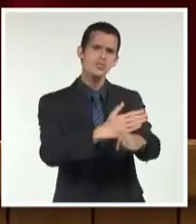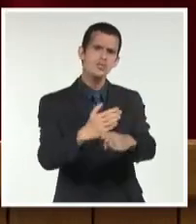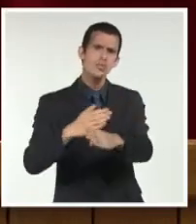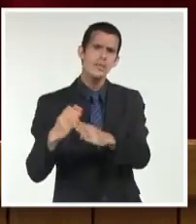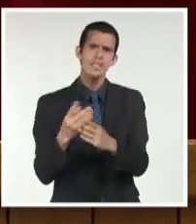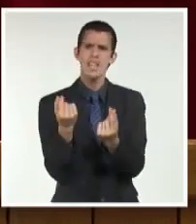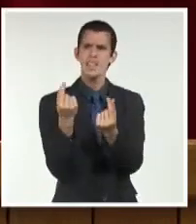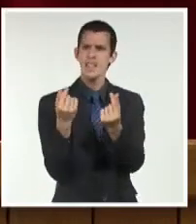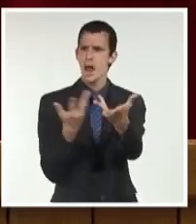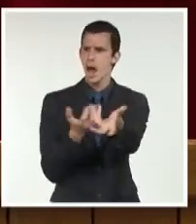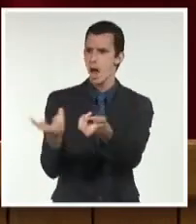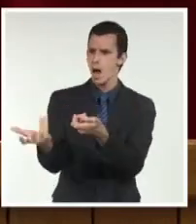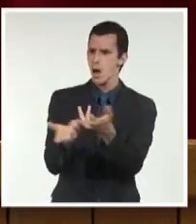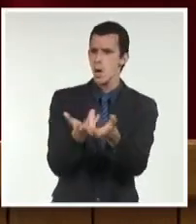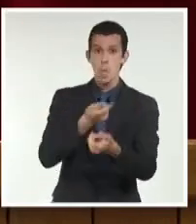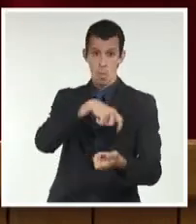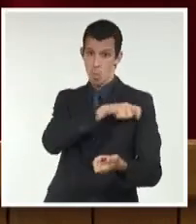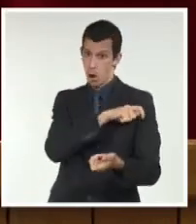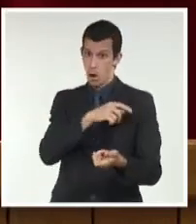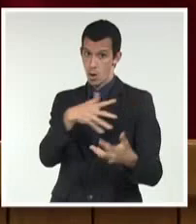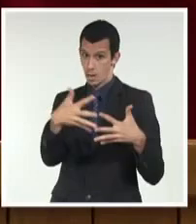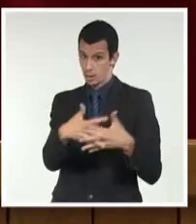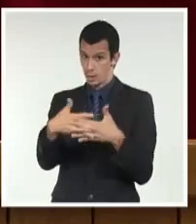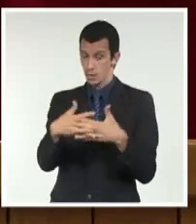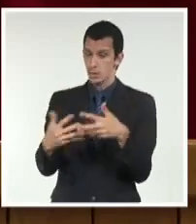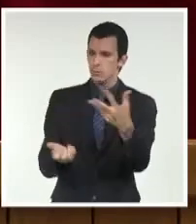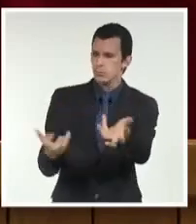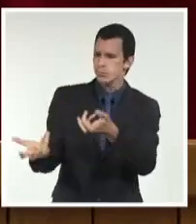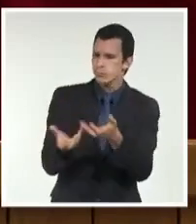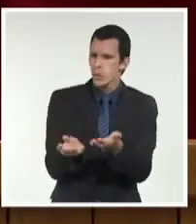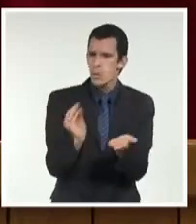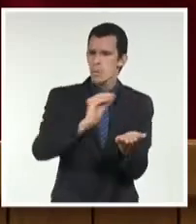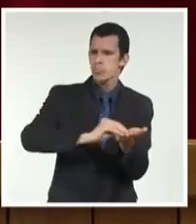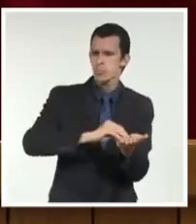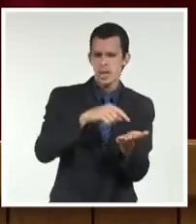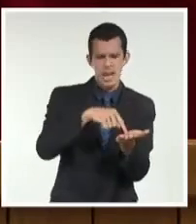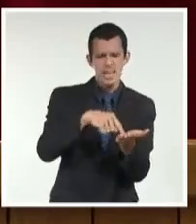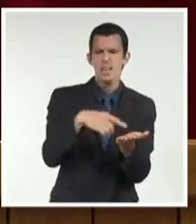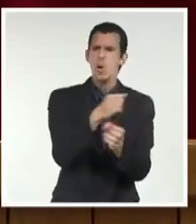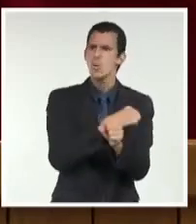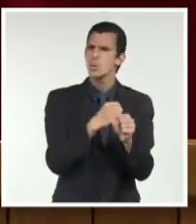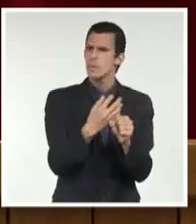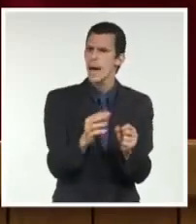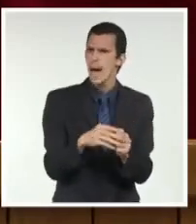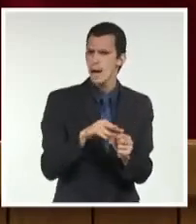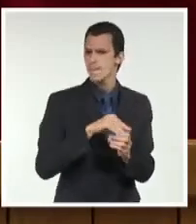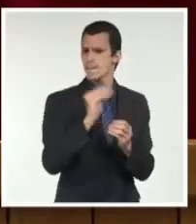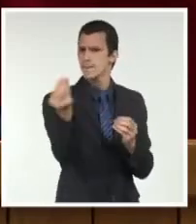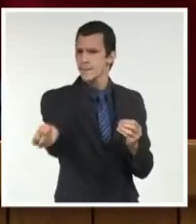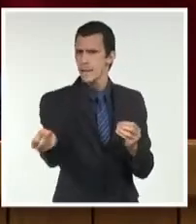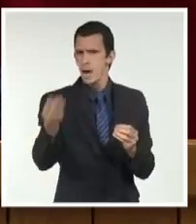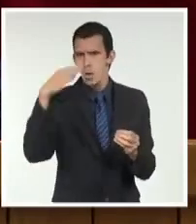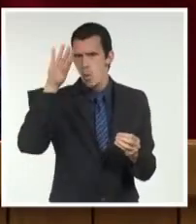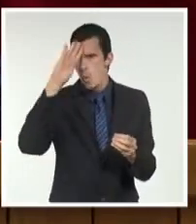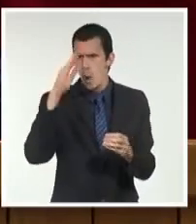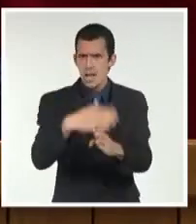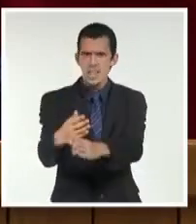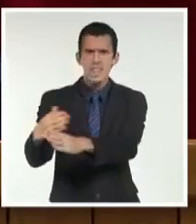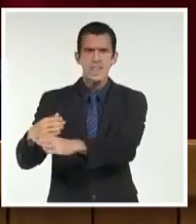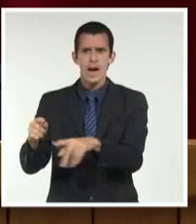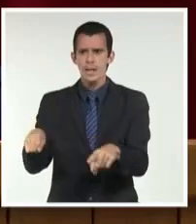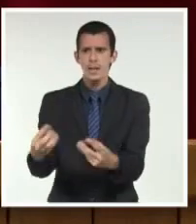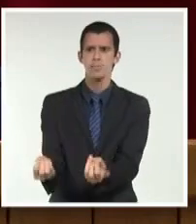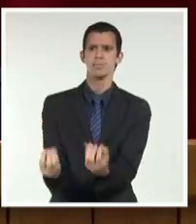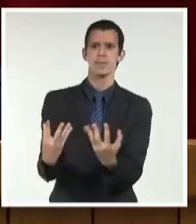tecnológica sofisticada y dedicada a las campañas de desinformación, calumnias y descrédito y el